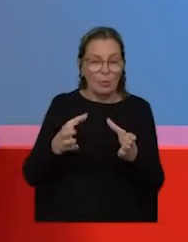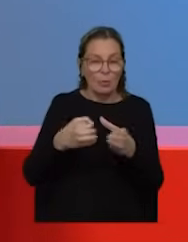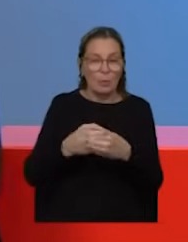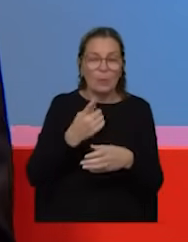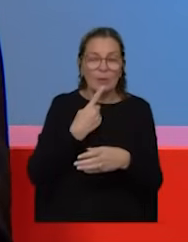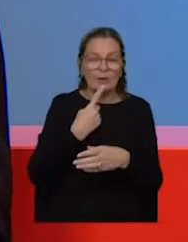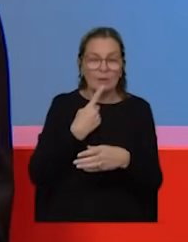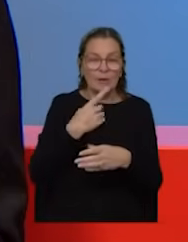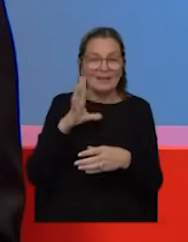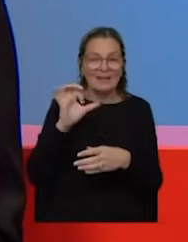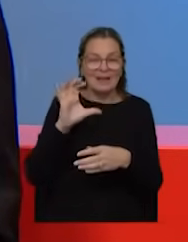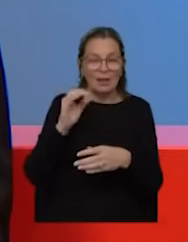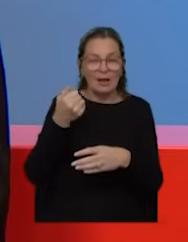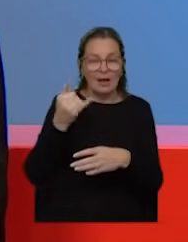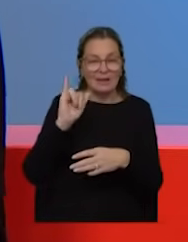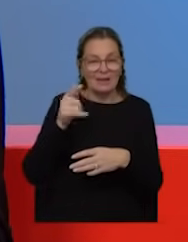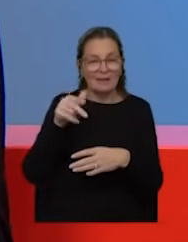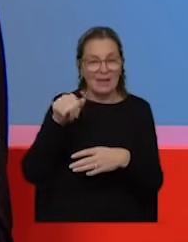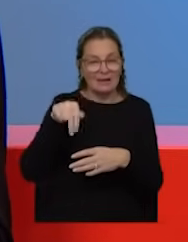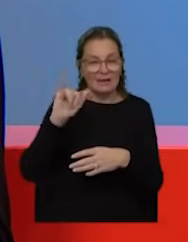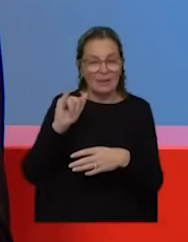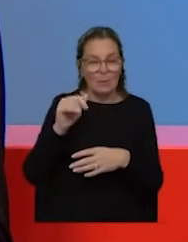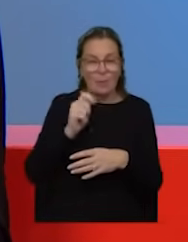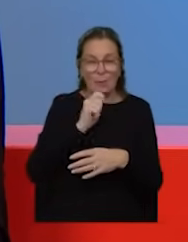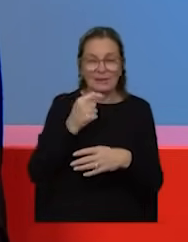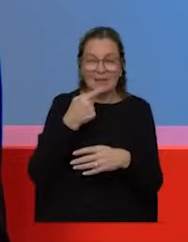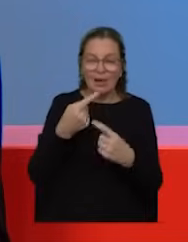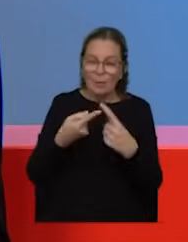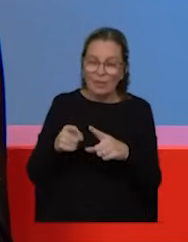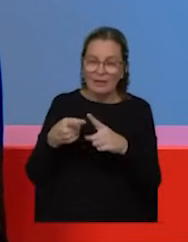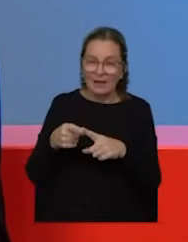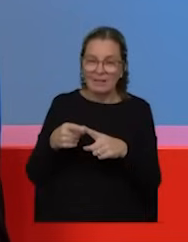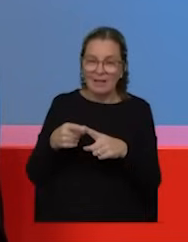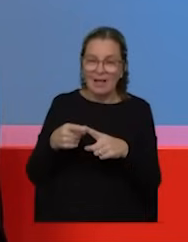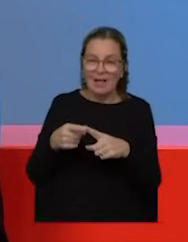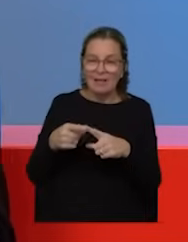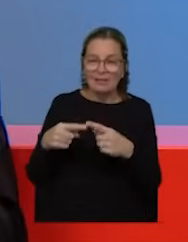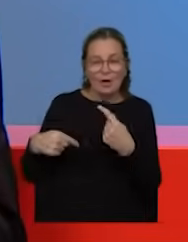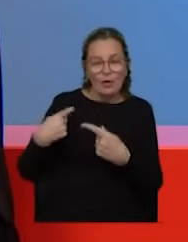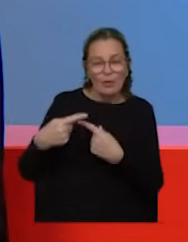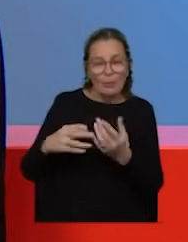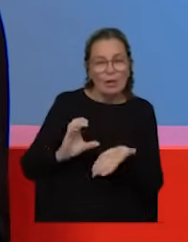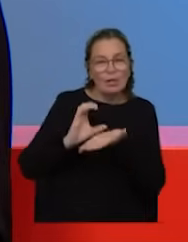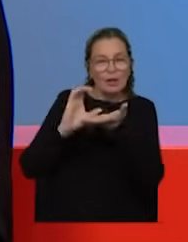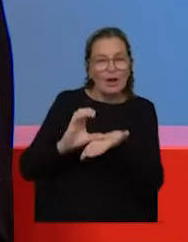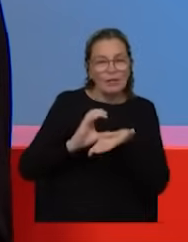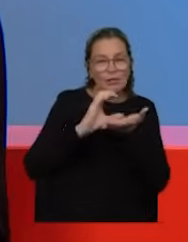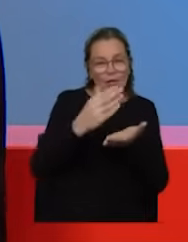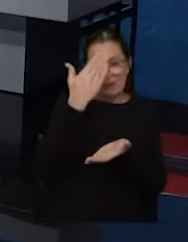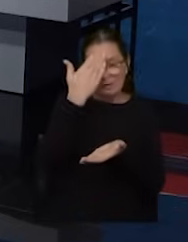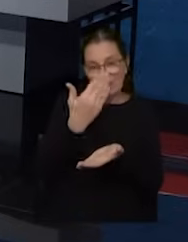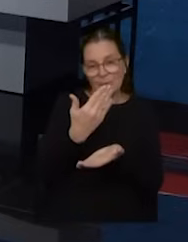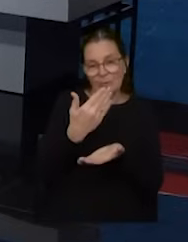el otro día el senador cajá en un móvil que que hacíamos diferenciaba un poco eh los orígenes eh de las donaciones tanto del frente